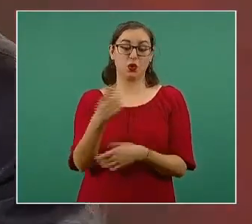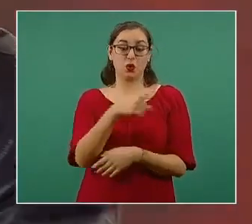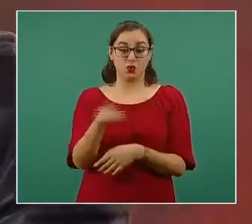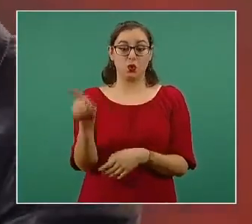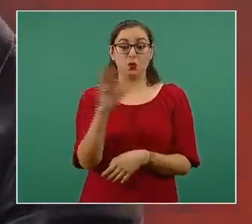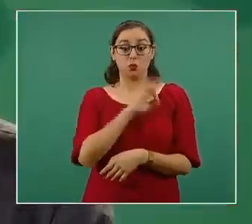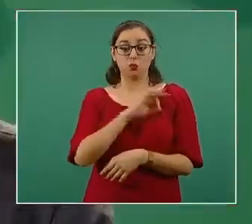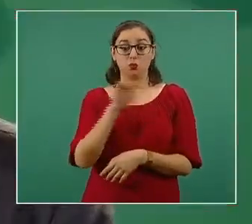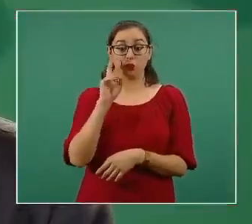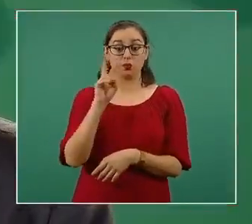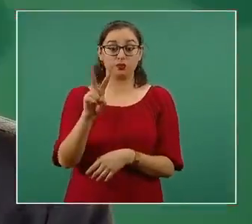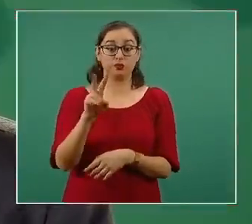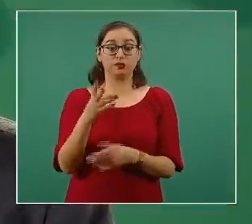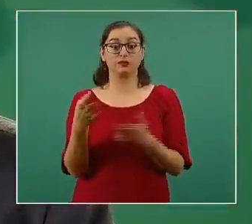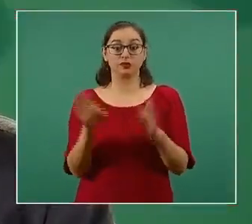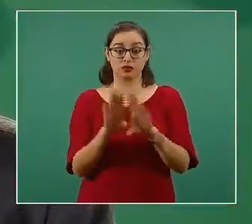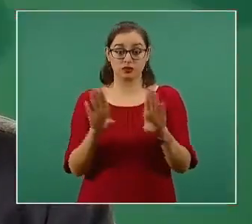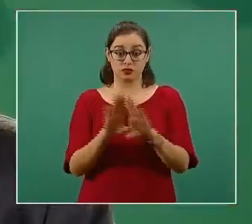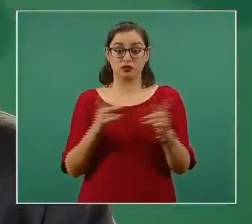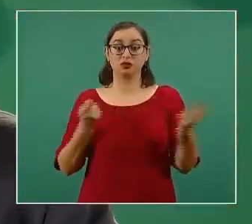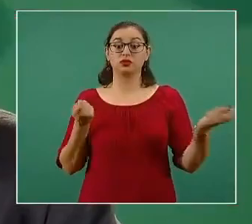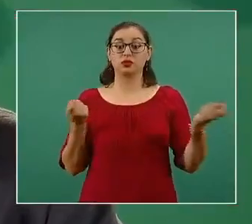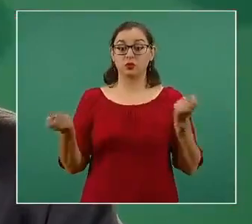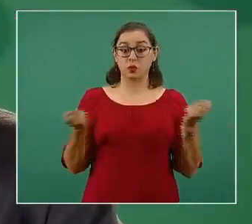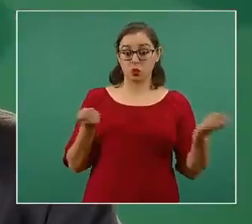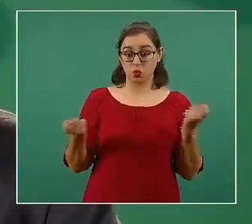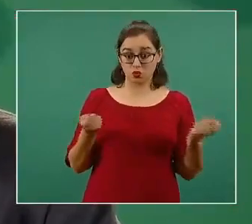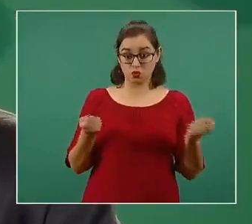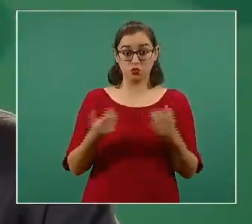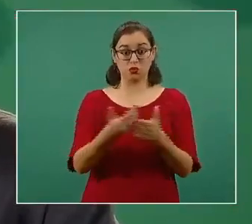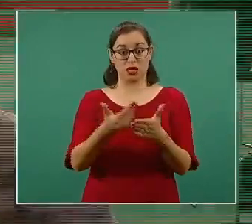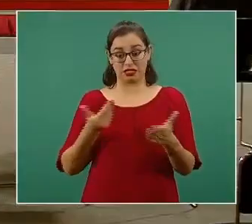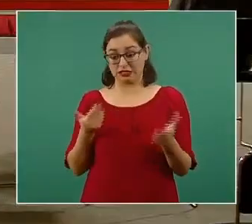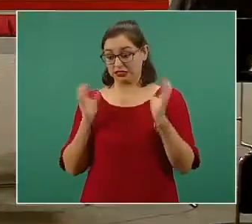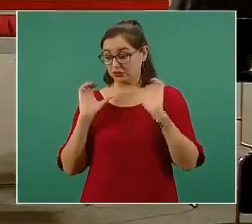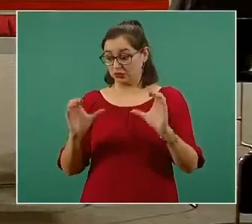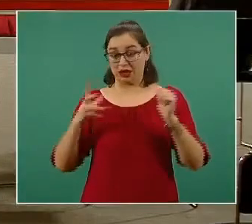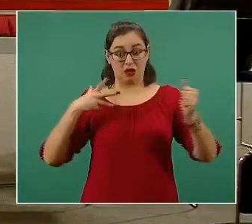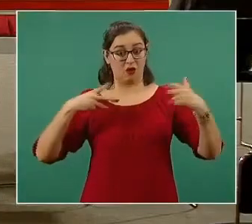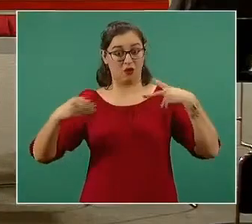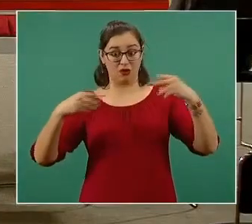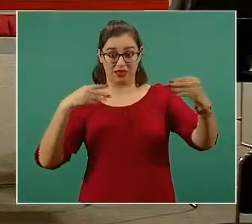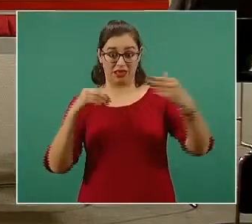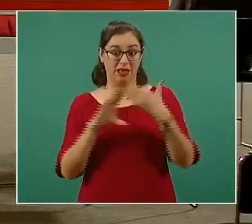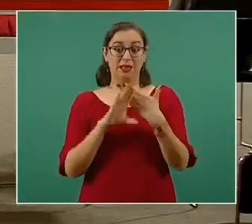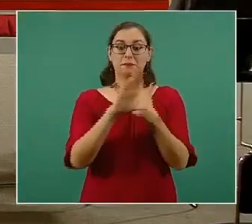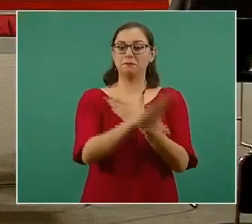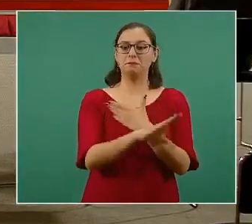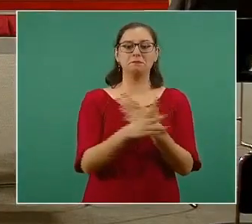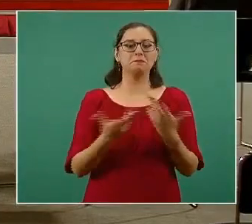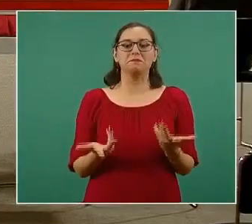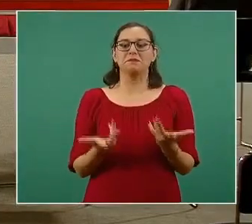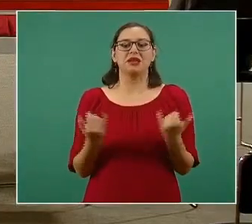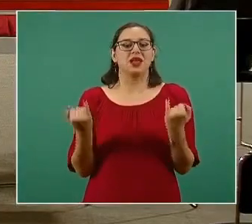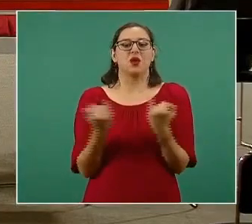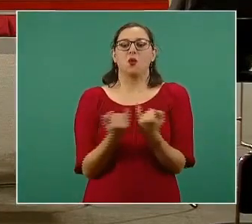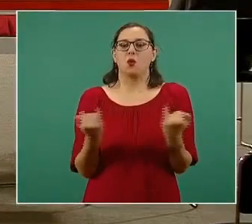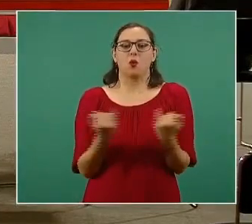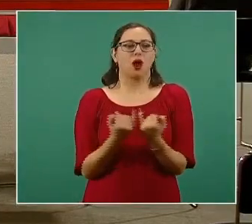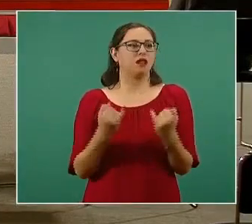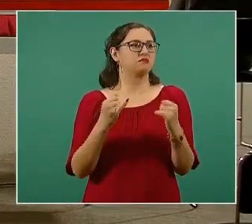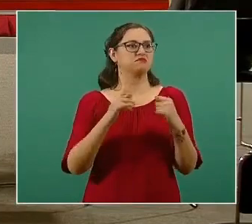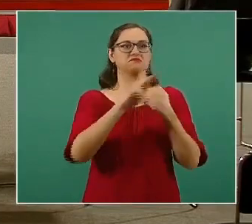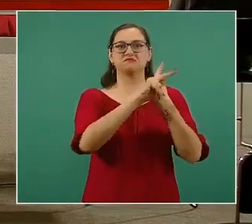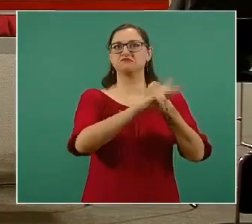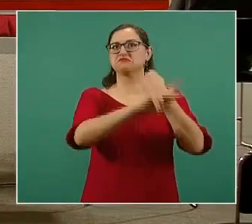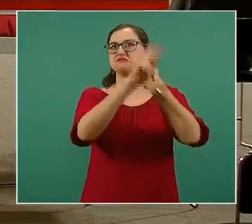las medidas de control o de prevención de los contagios son exactamente las mismas en todas